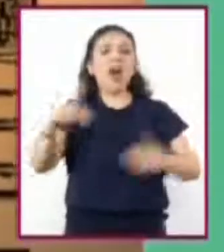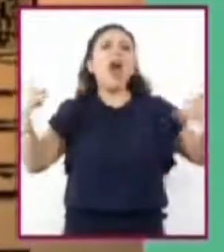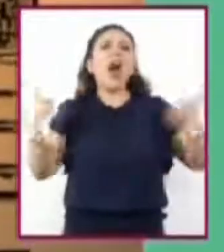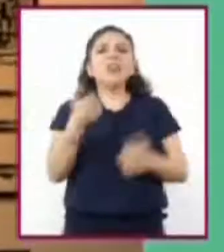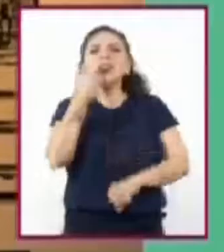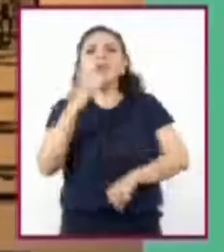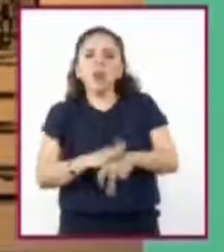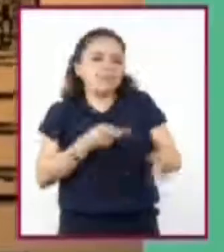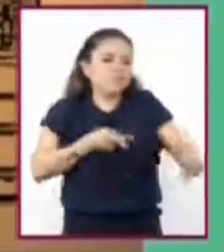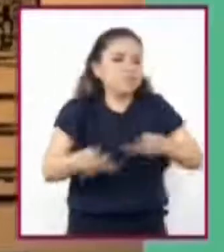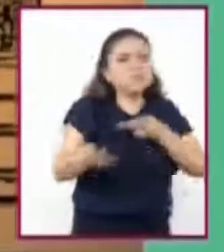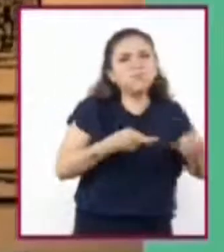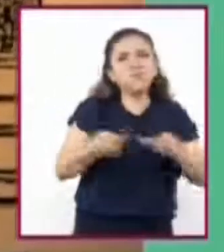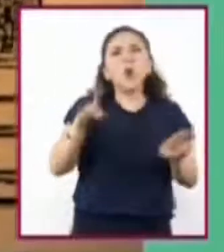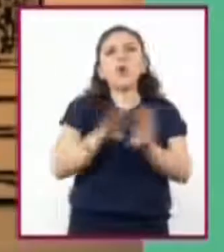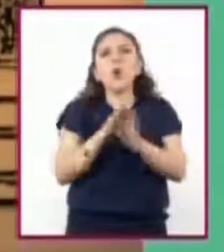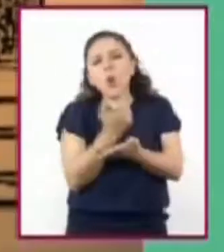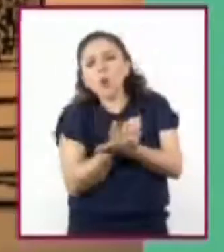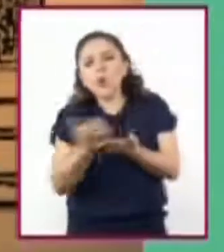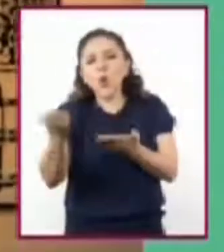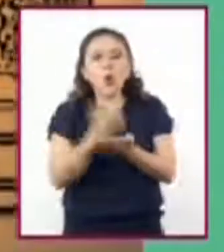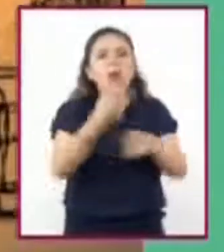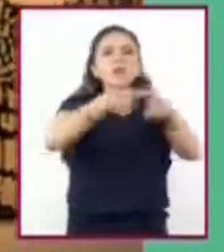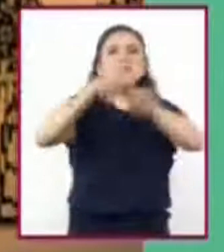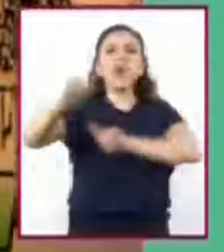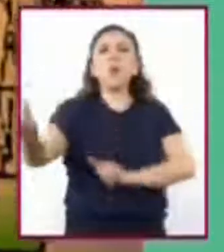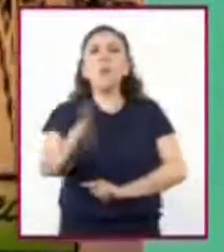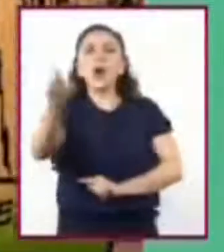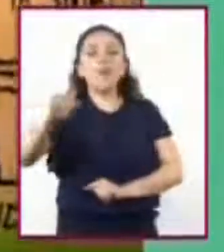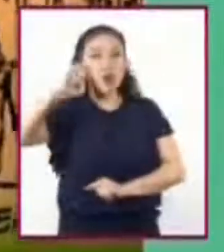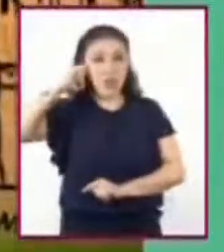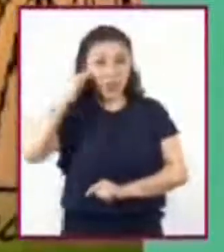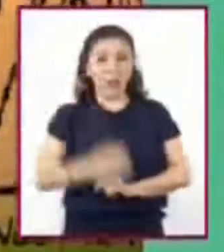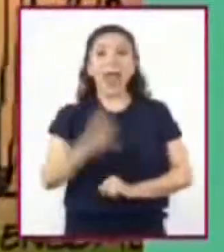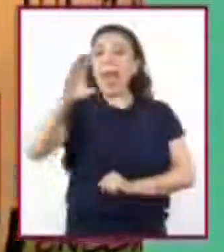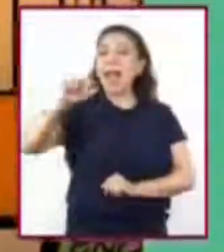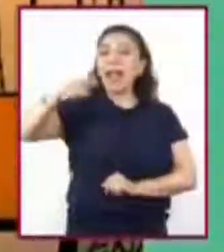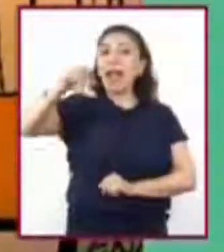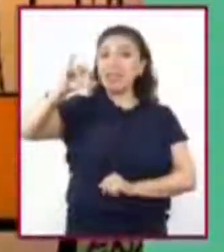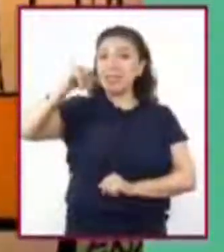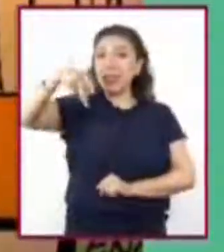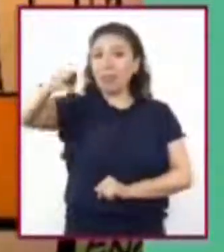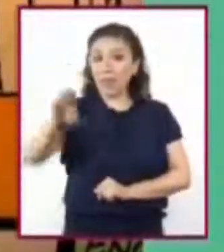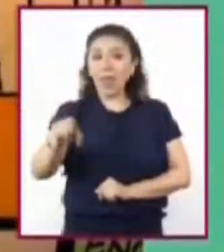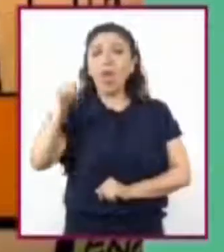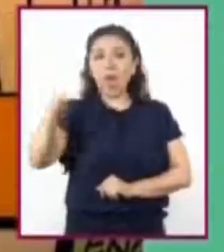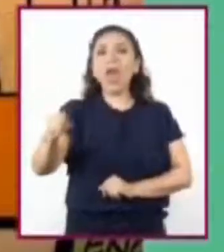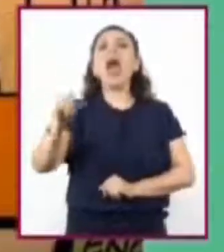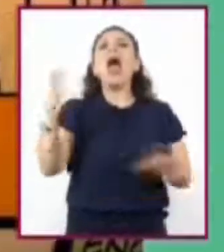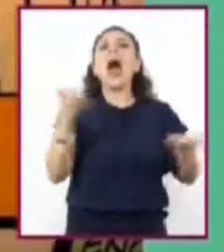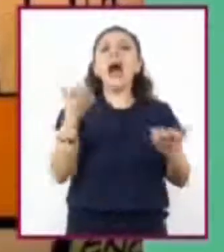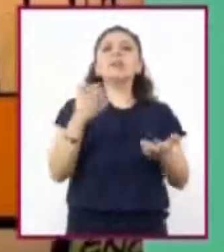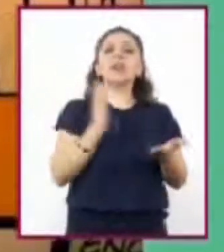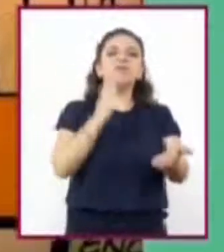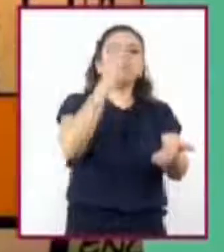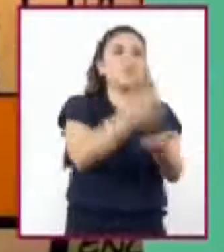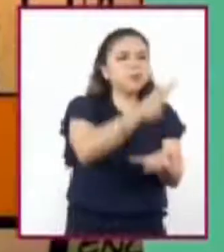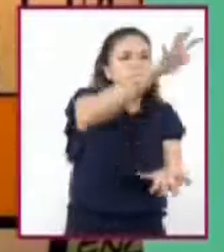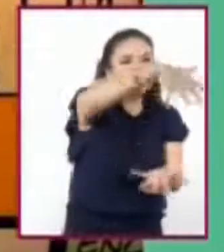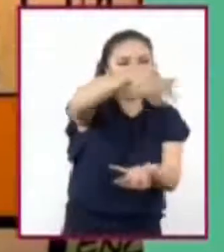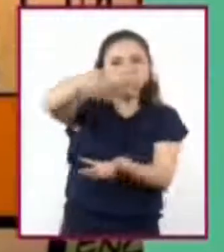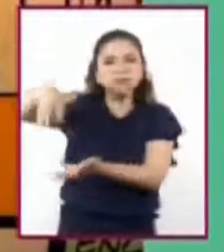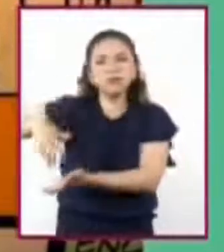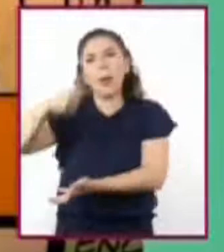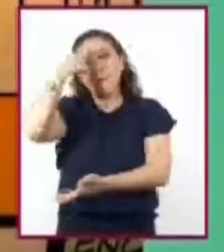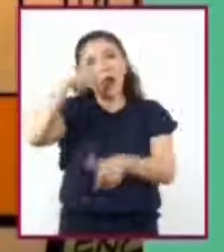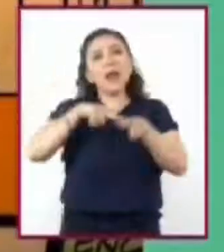de administrar los tributos de diferentes pueblos indígenas. Los caciques, por su parte, los recolectaban directamente de los pueblos